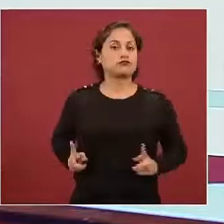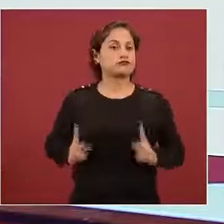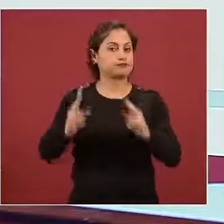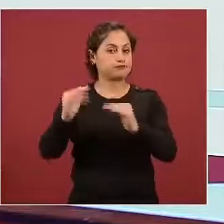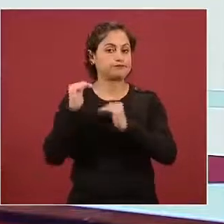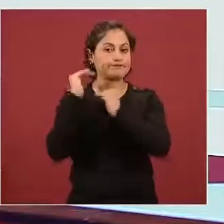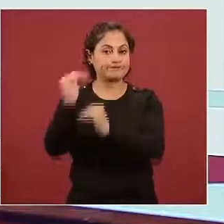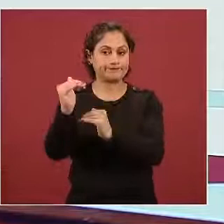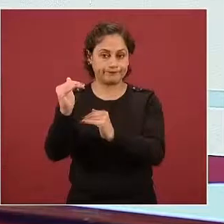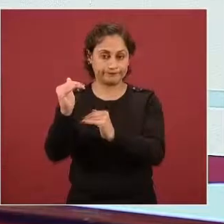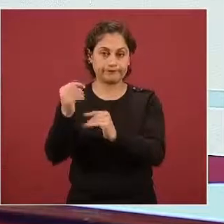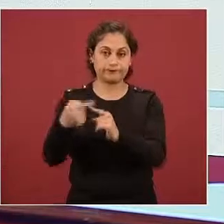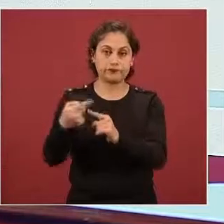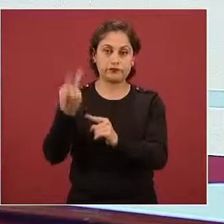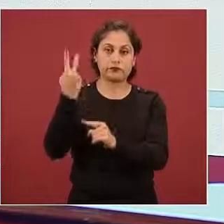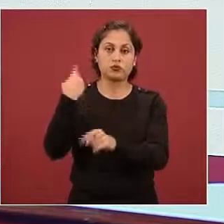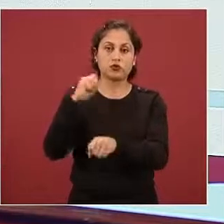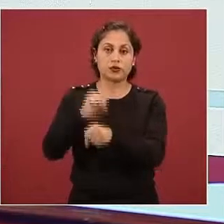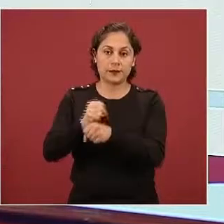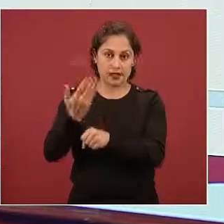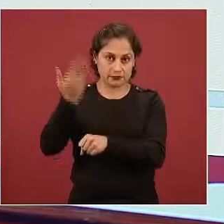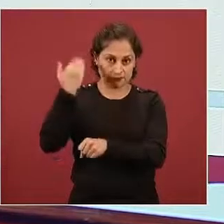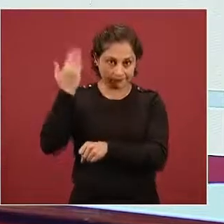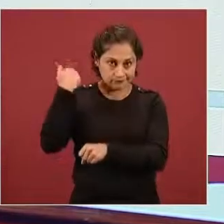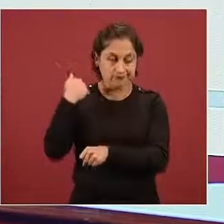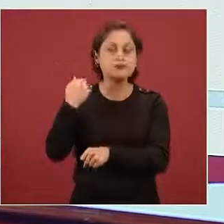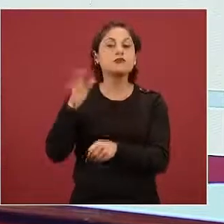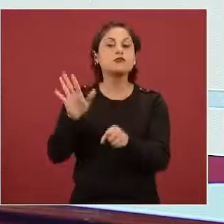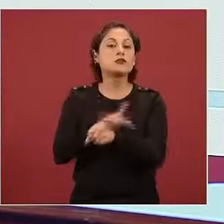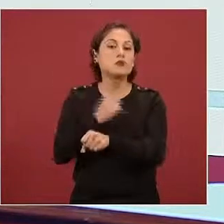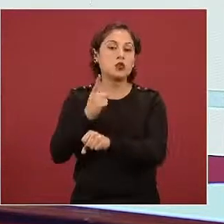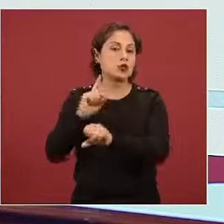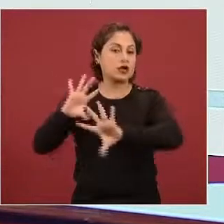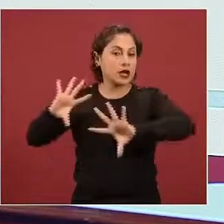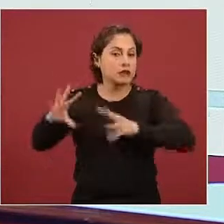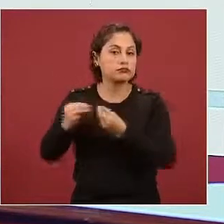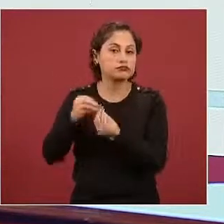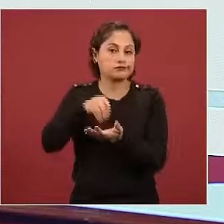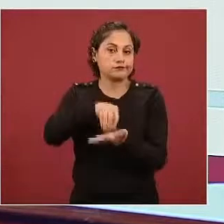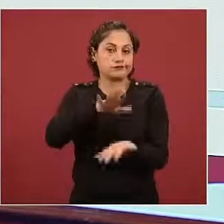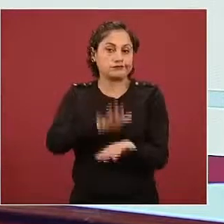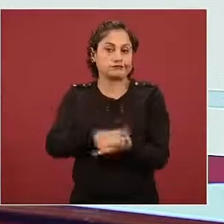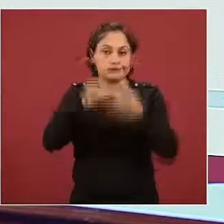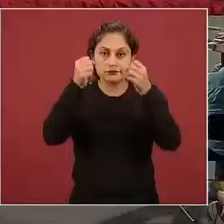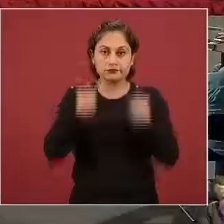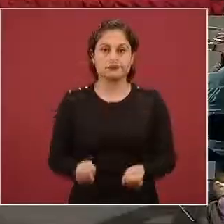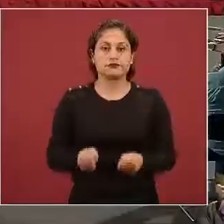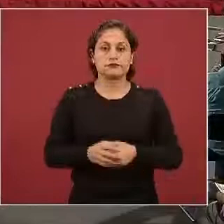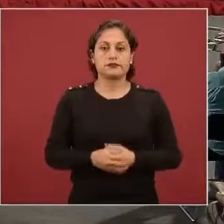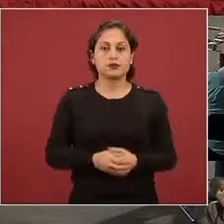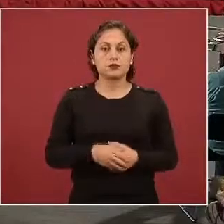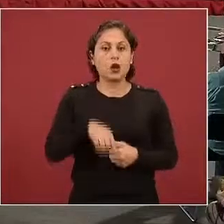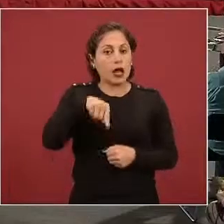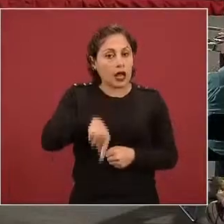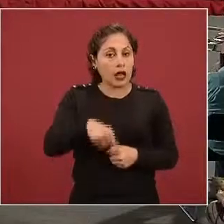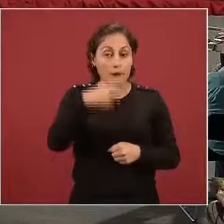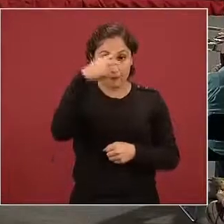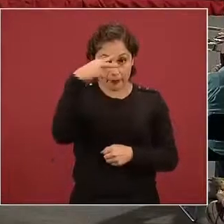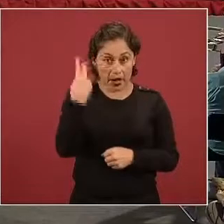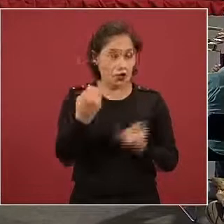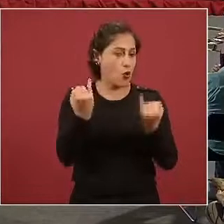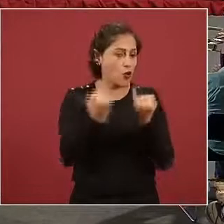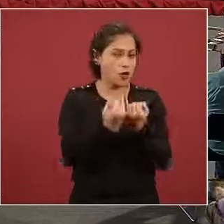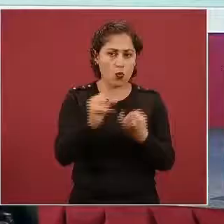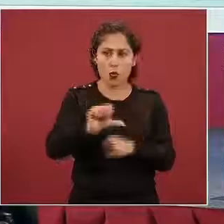siempre, 2 semanas atrás, porque es cuando tenemos los datos más estables. En México y en el mundo, las 2 semanas más